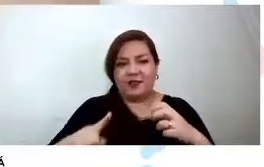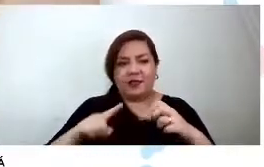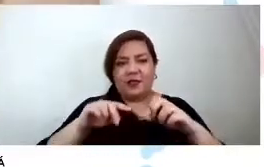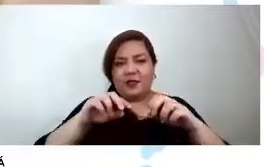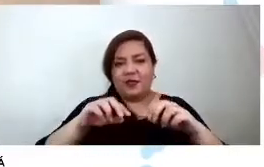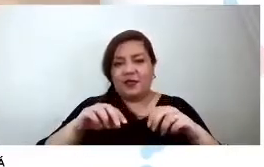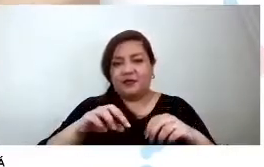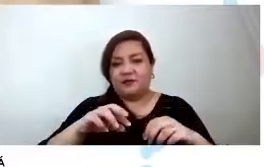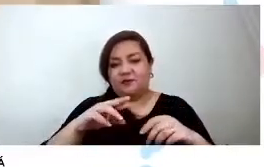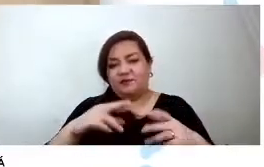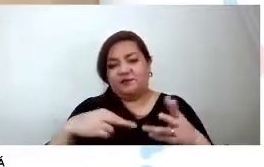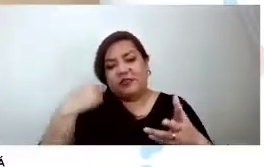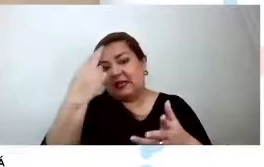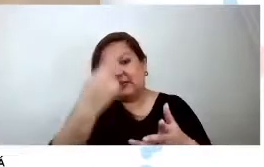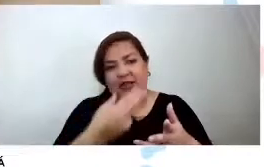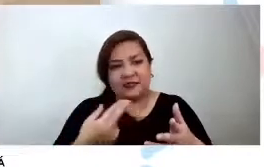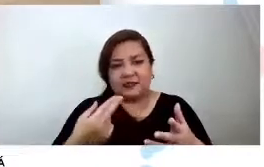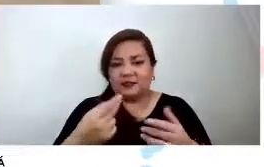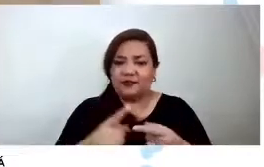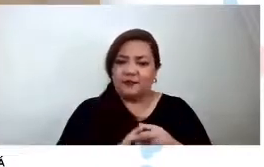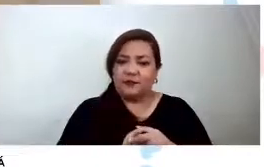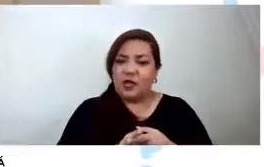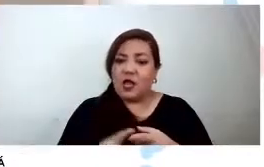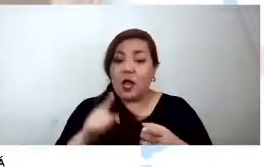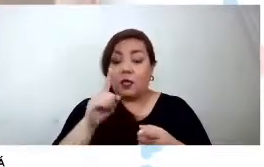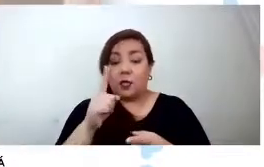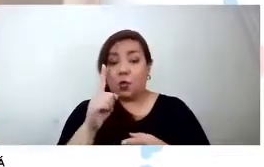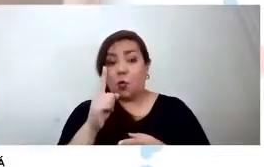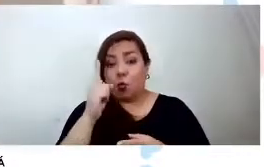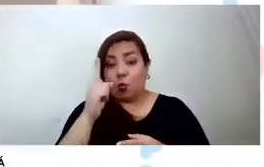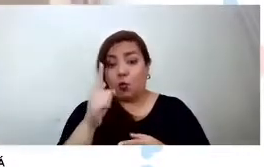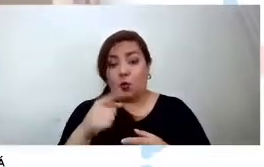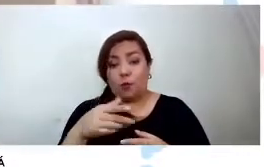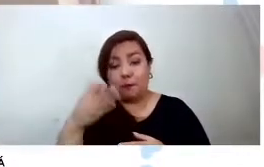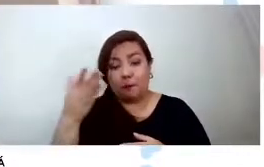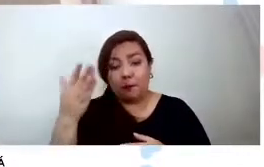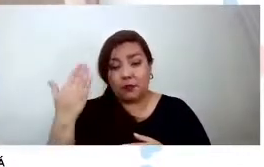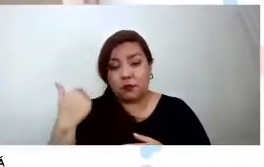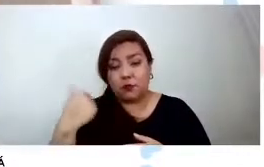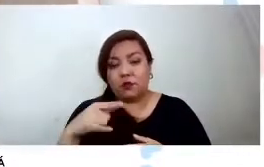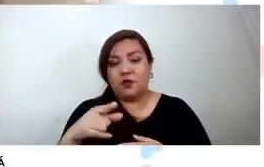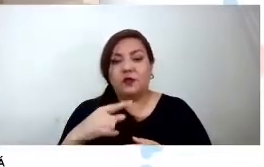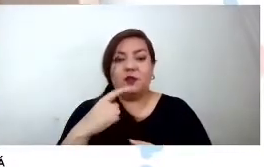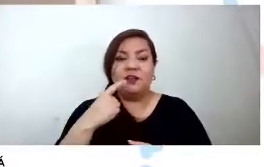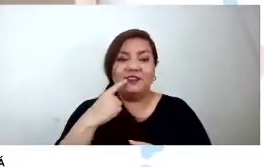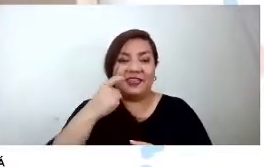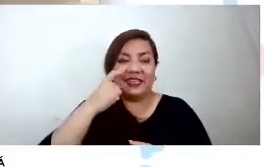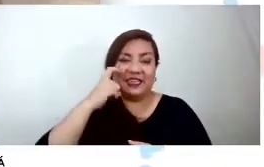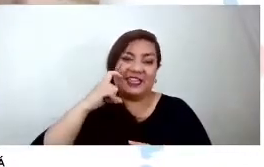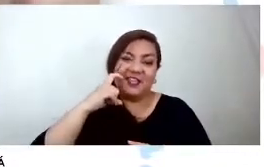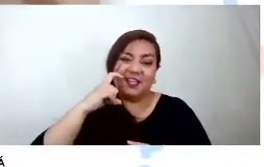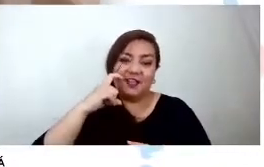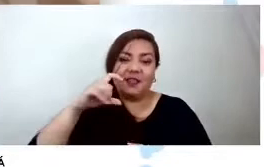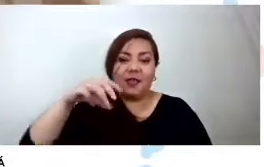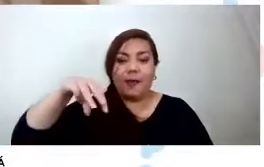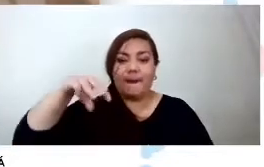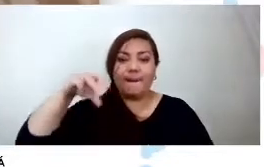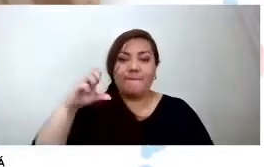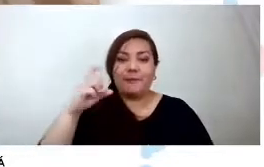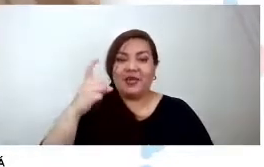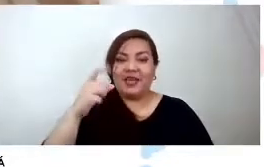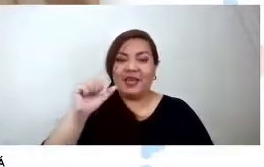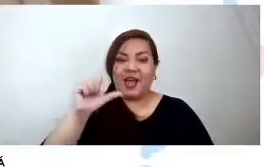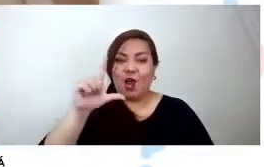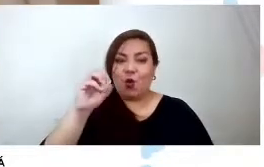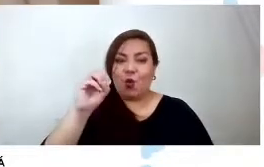esto es uno de los más característicos, que son los dientes de Megalodón. Este es el